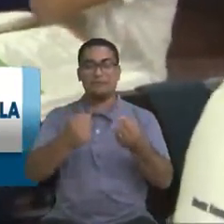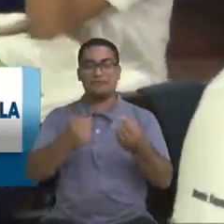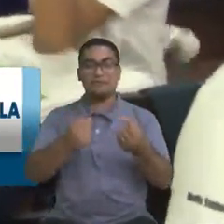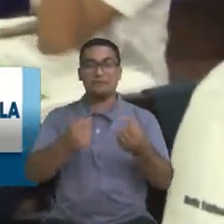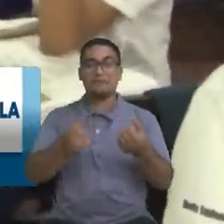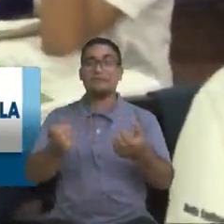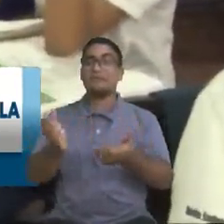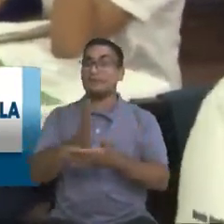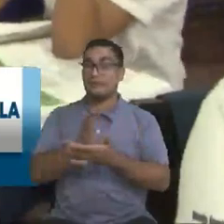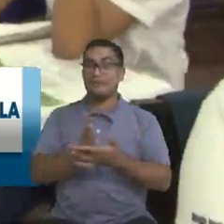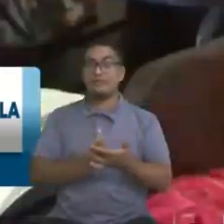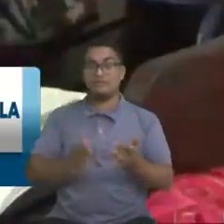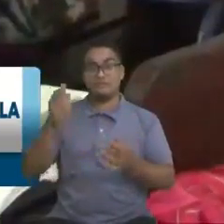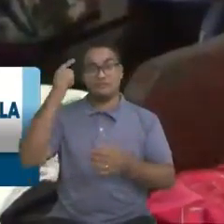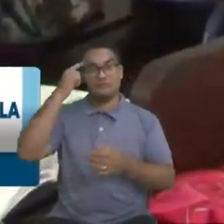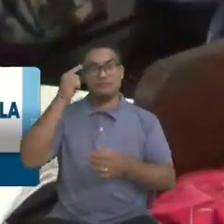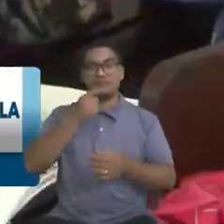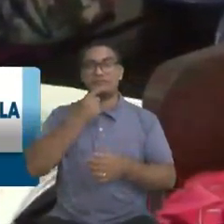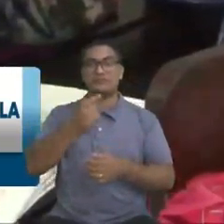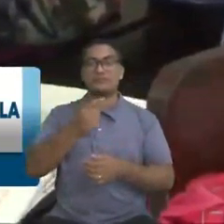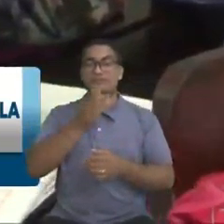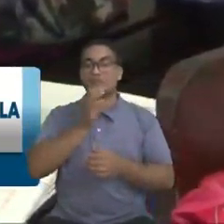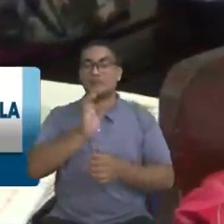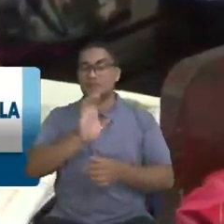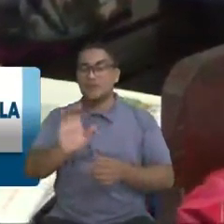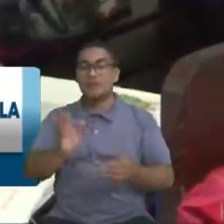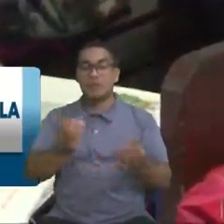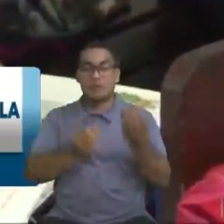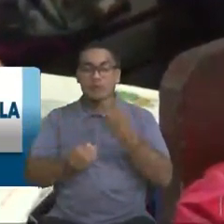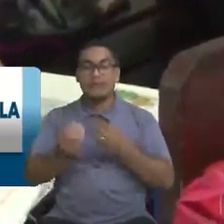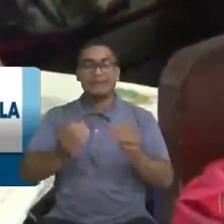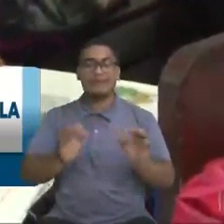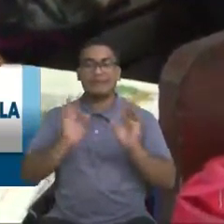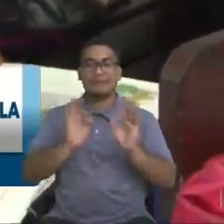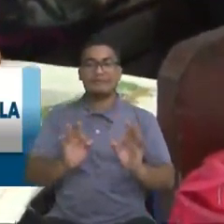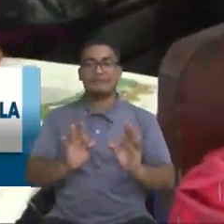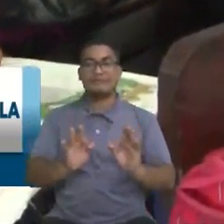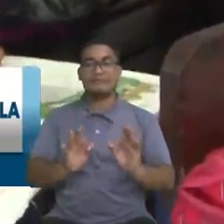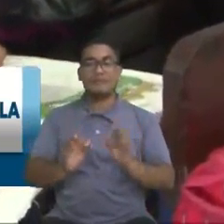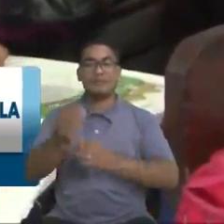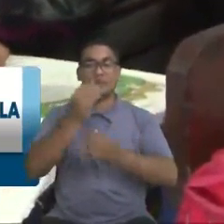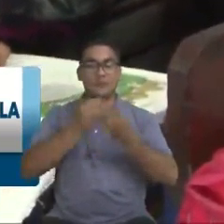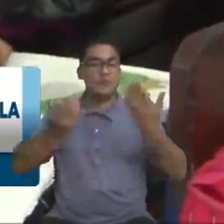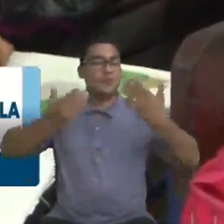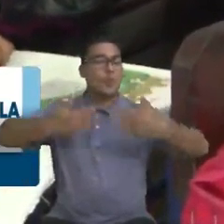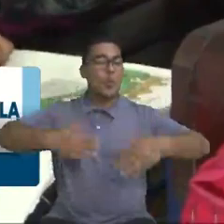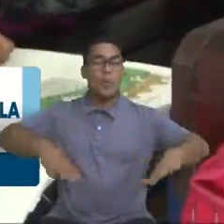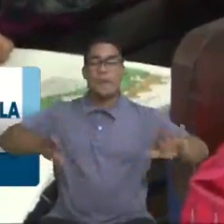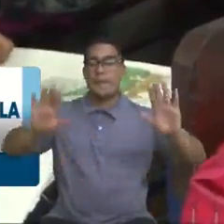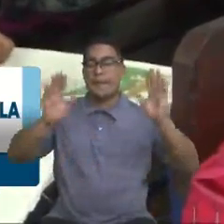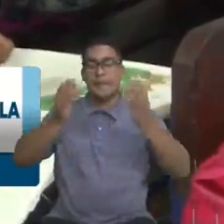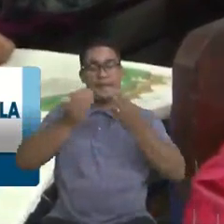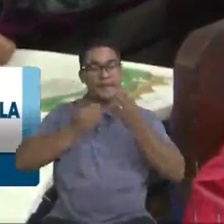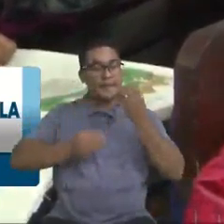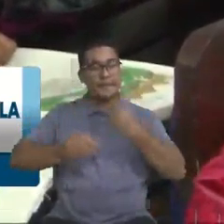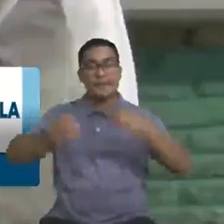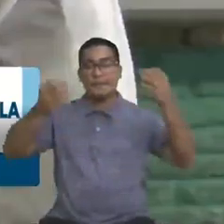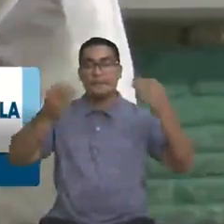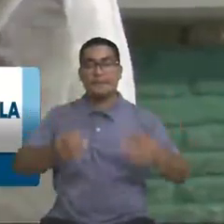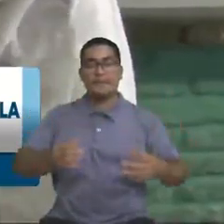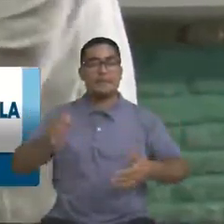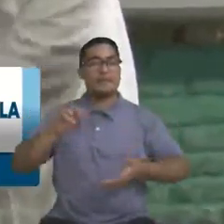depende si tiene alguna patología, se le da su tratamiento. Ahora, me imagino que también ustedes suministran vitaminas. ¿Qué importancia tienen las